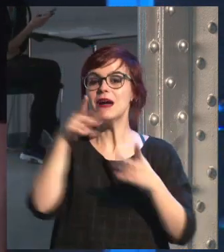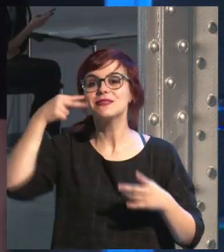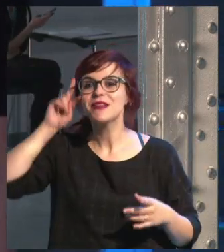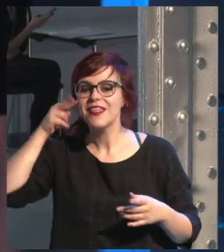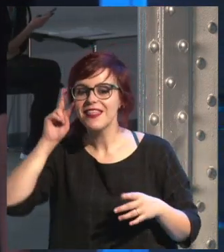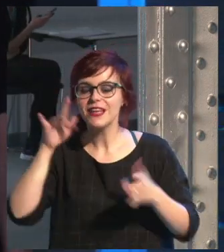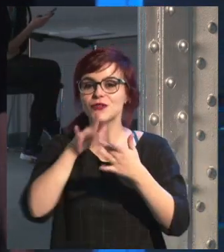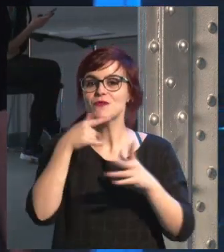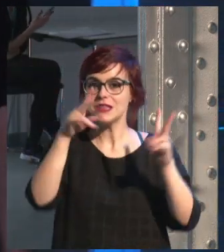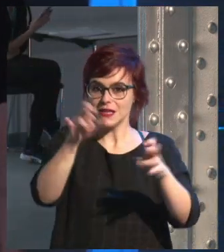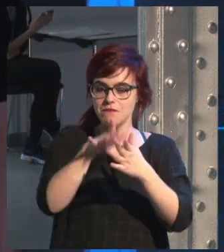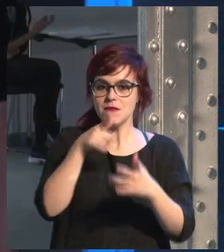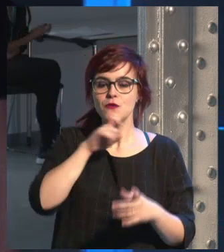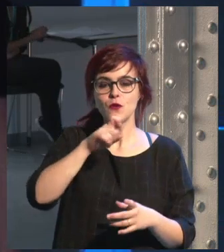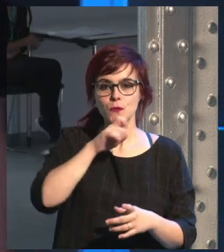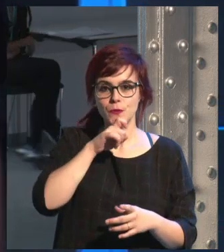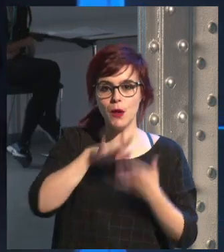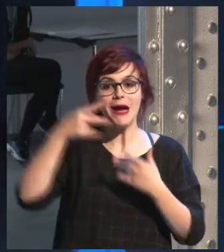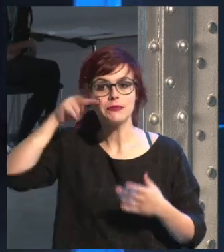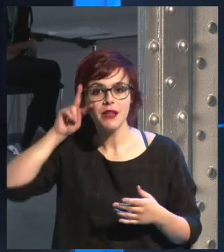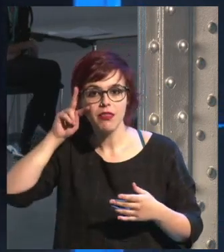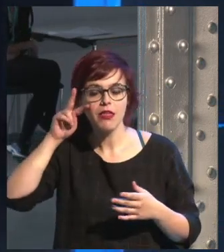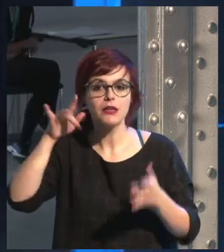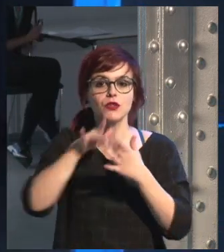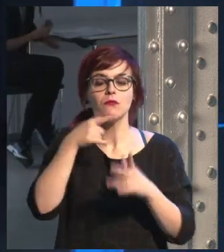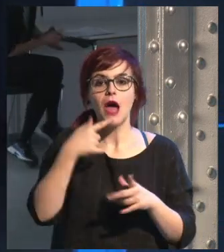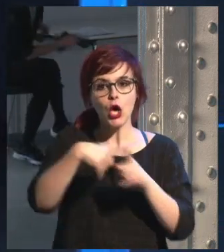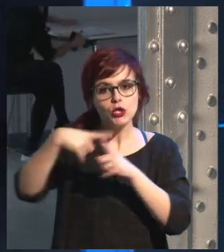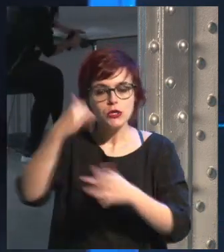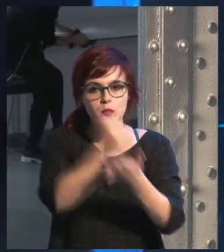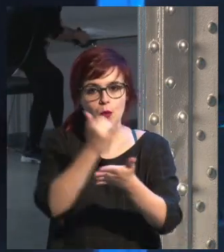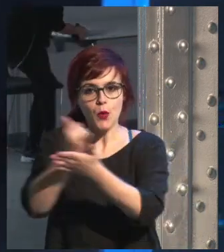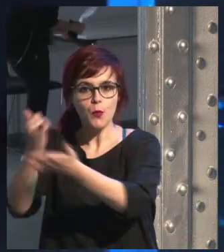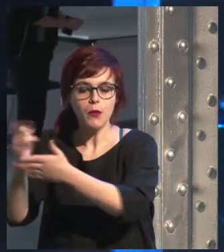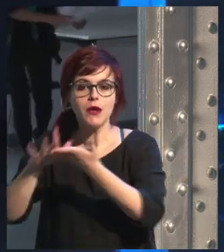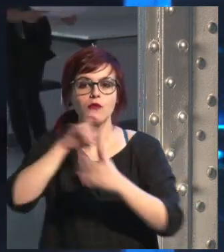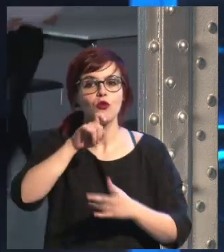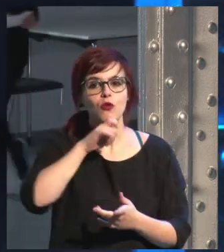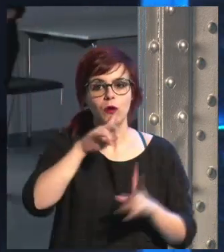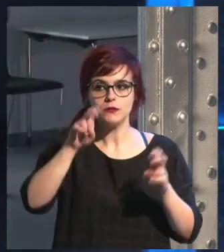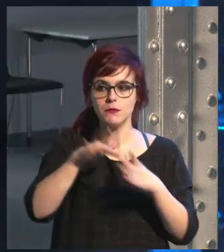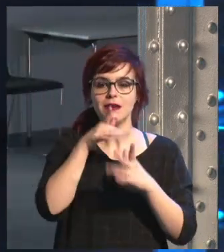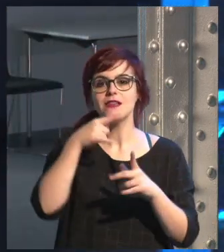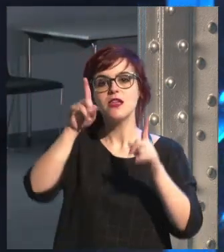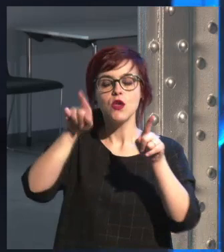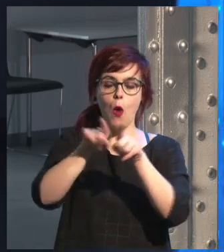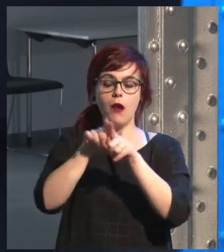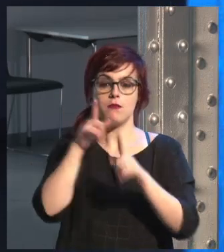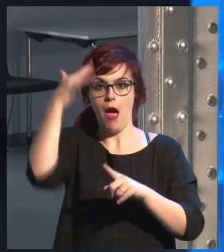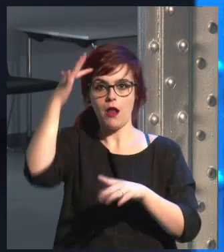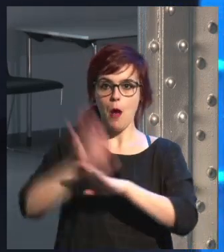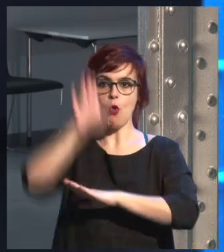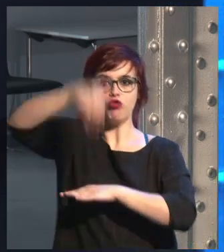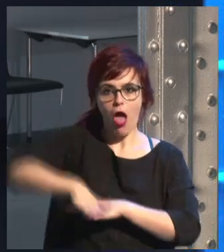hay que evitar movimientos y giros bruscos, ¿no? Esto es un poco la experiencia de ir probando muchas cosas. No podemos traer una montaña rusa en